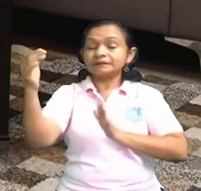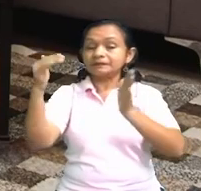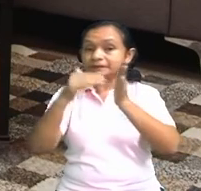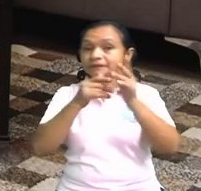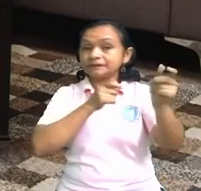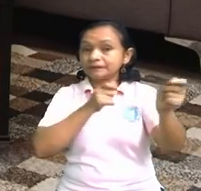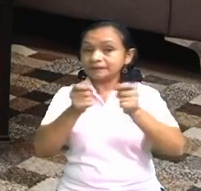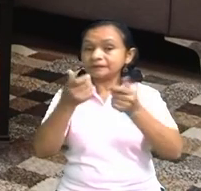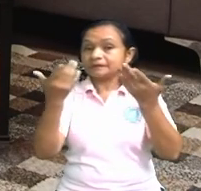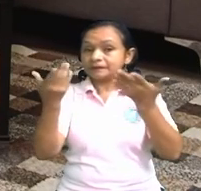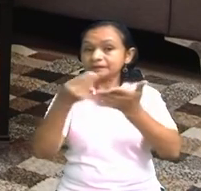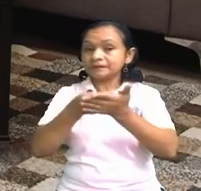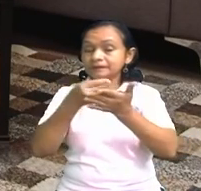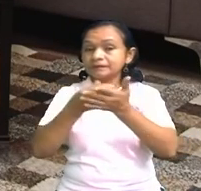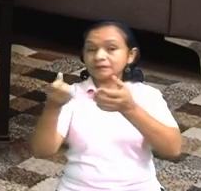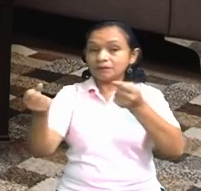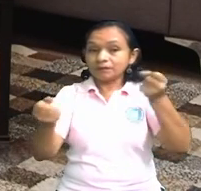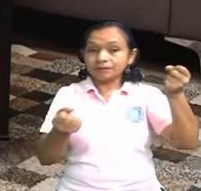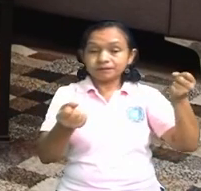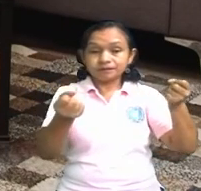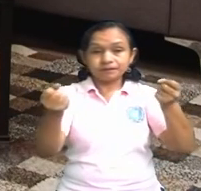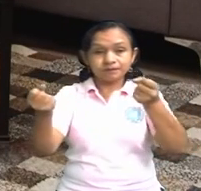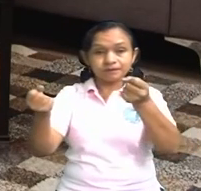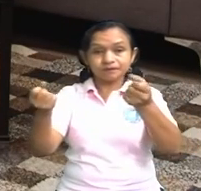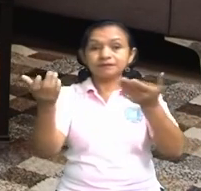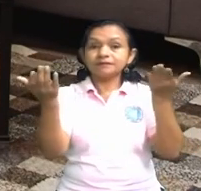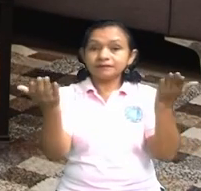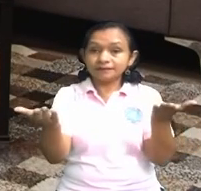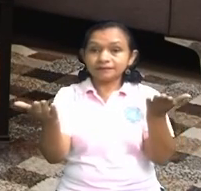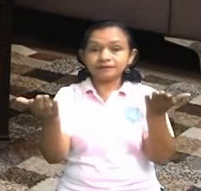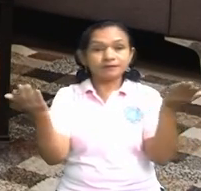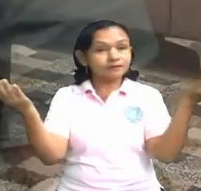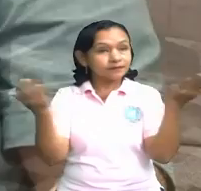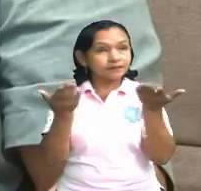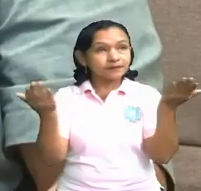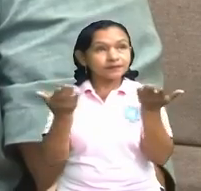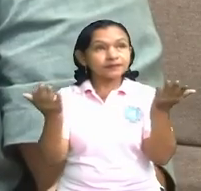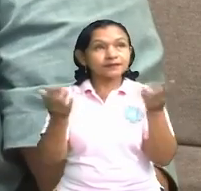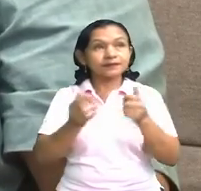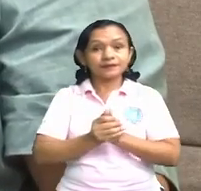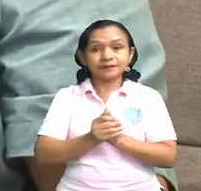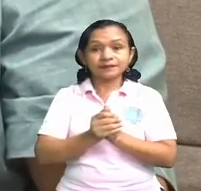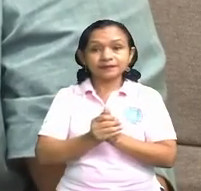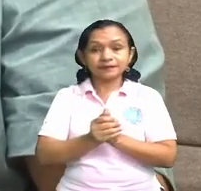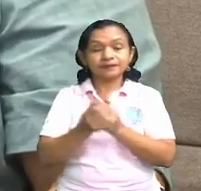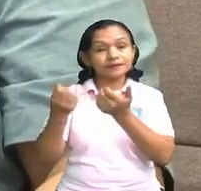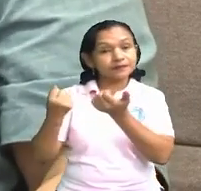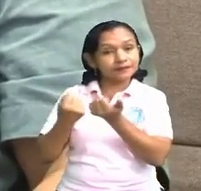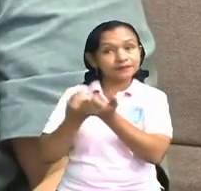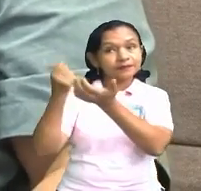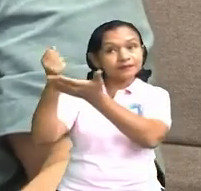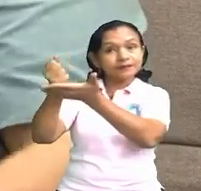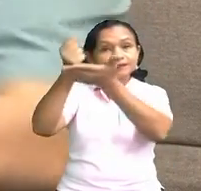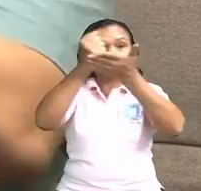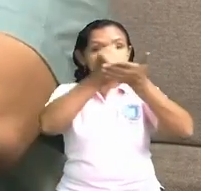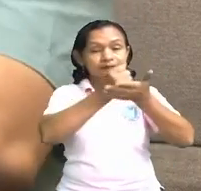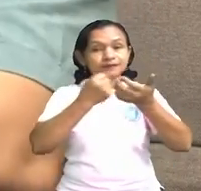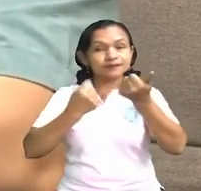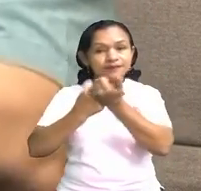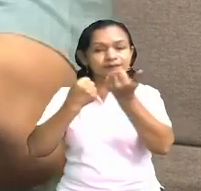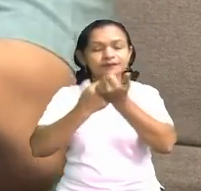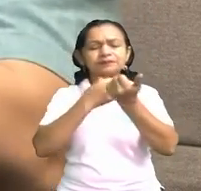$700,000, ¿verdad? Entonces aquí está también cómo la cooperación